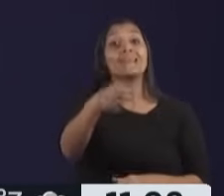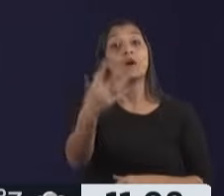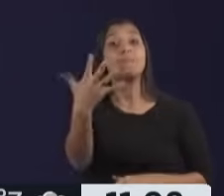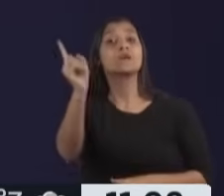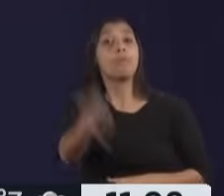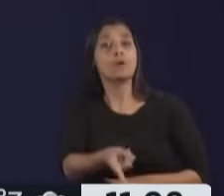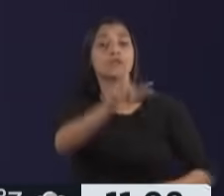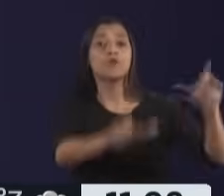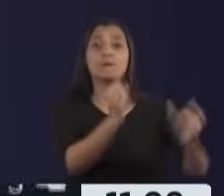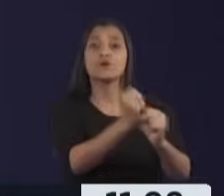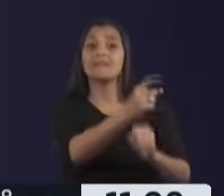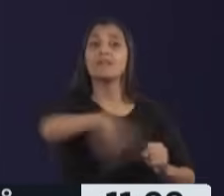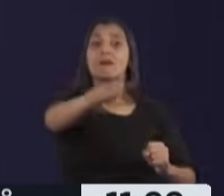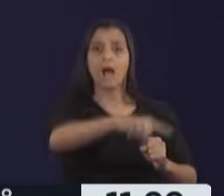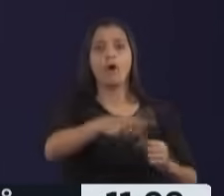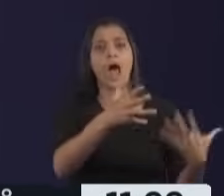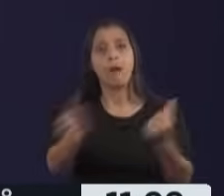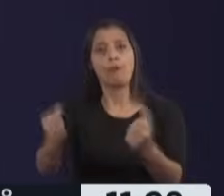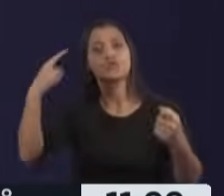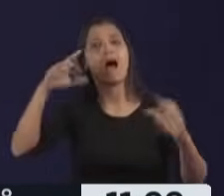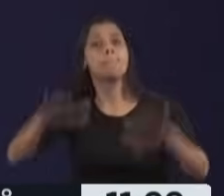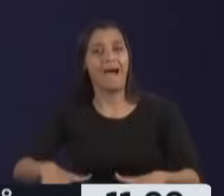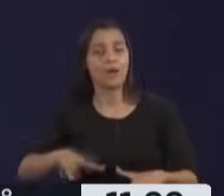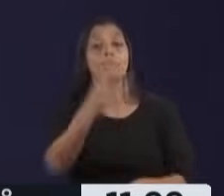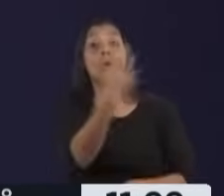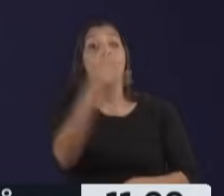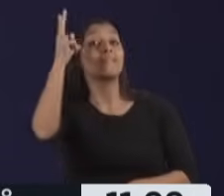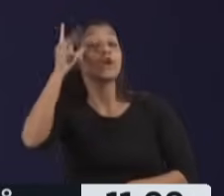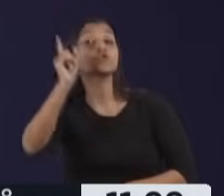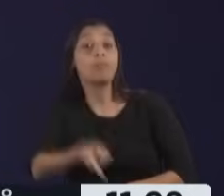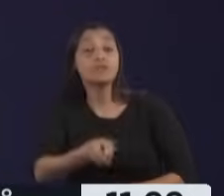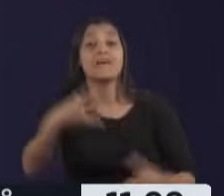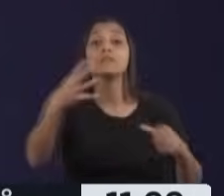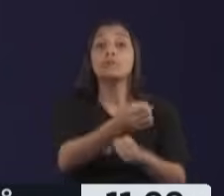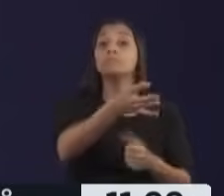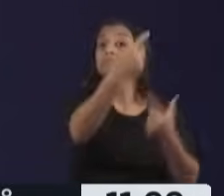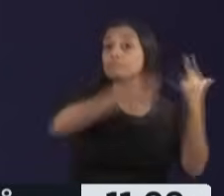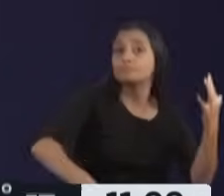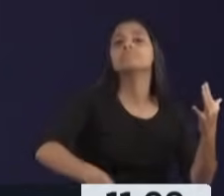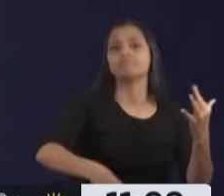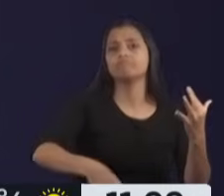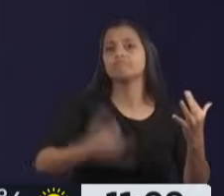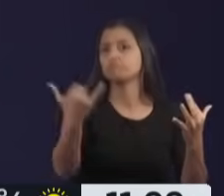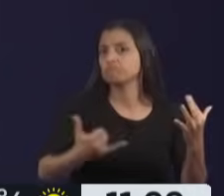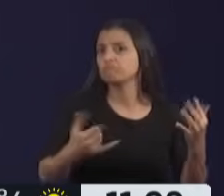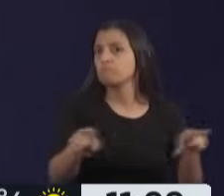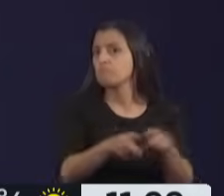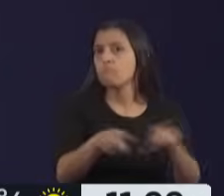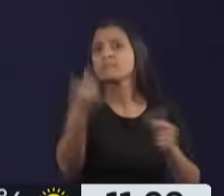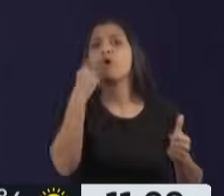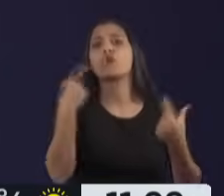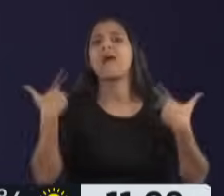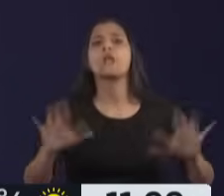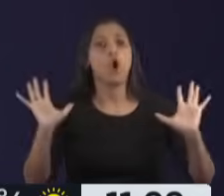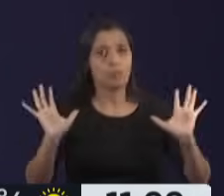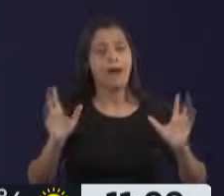30,5% de los trabajadores adhirió al paro, el 48% del transporte público funcionó como cualquier otro día